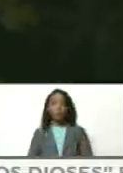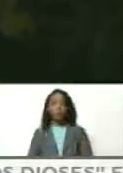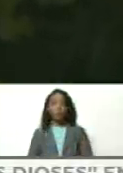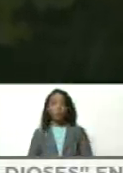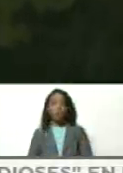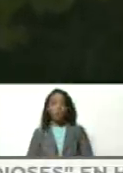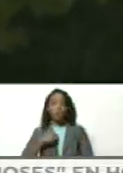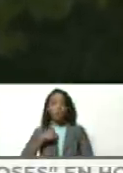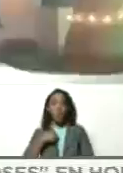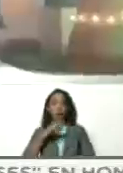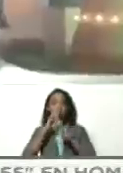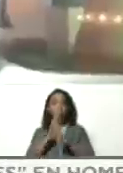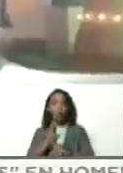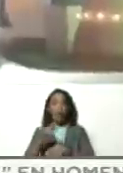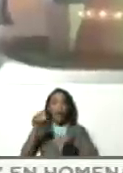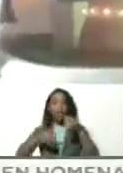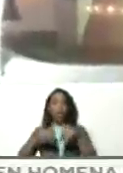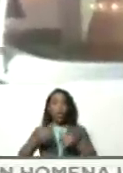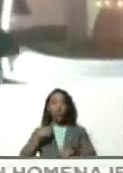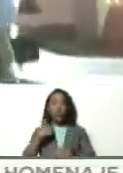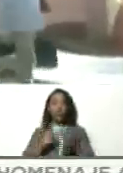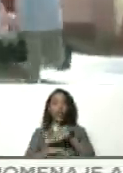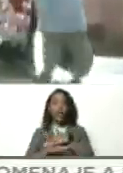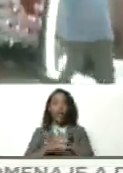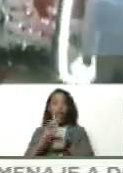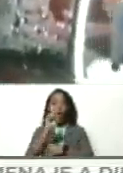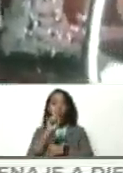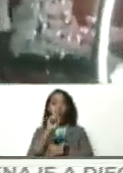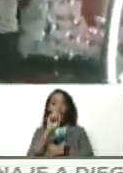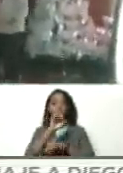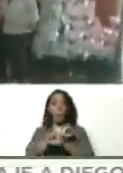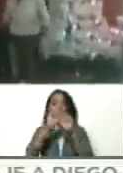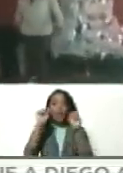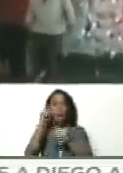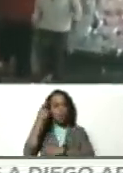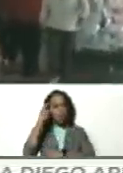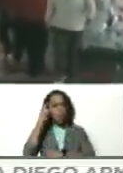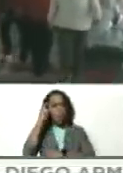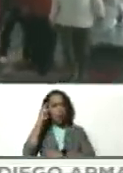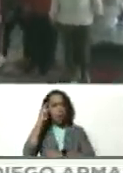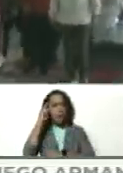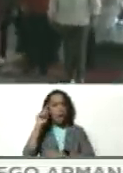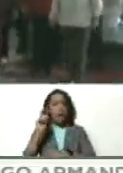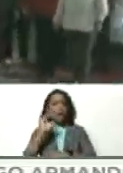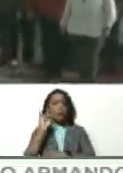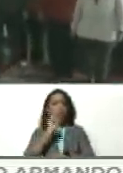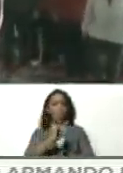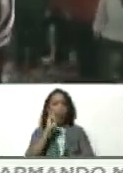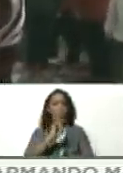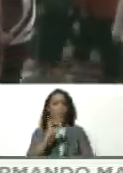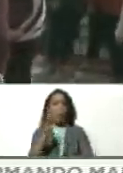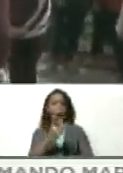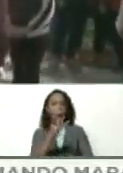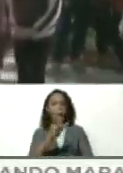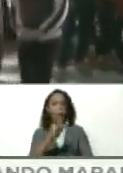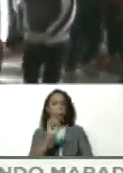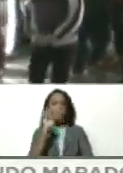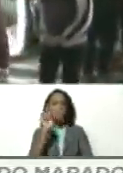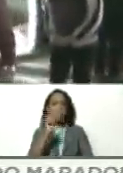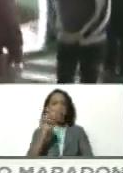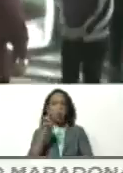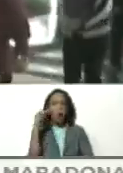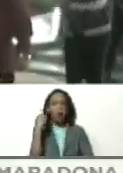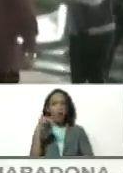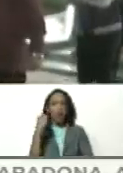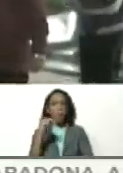Yo con los resultados electorales salí a hablar como a la 1 de la mañana, ¿se acuerdan? Ya era lunes 22 de